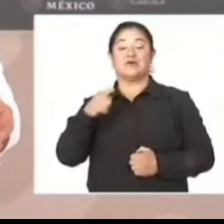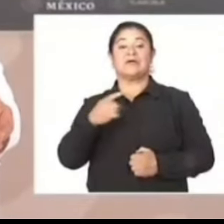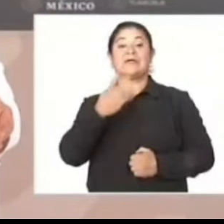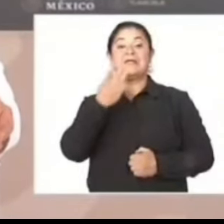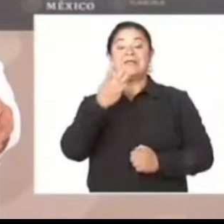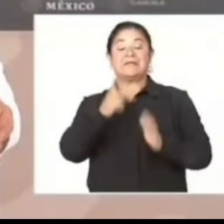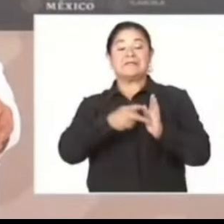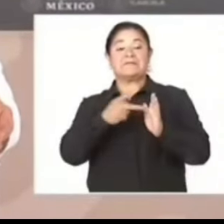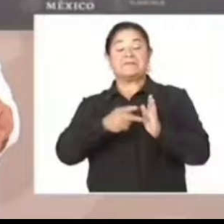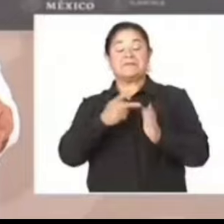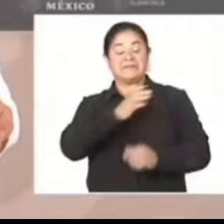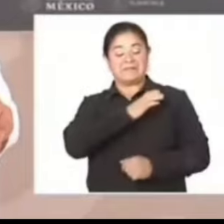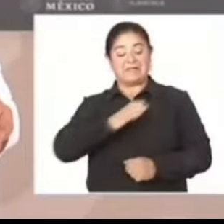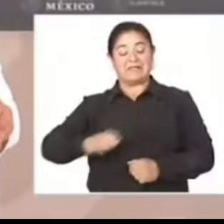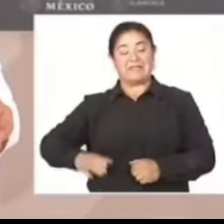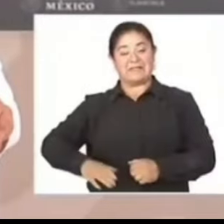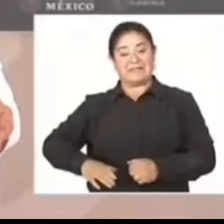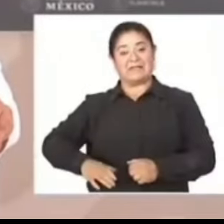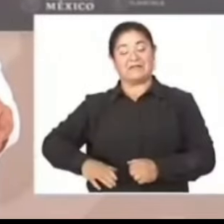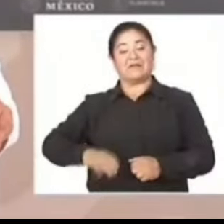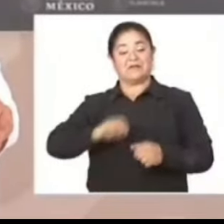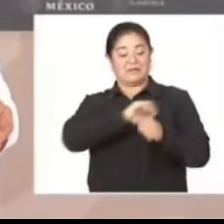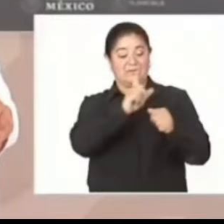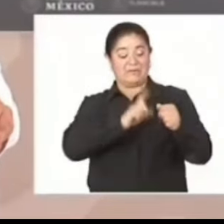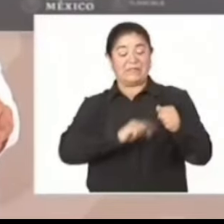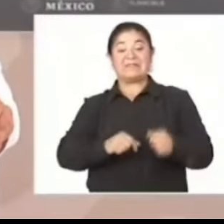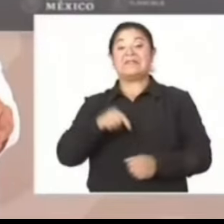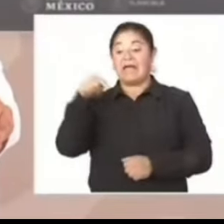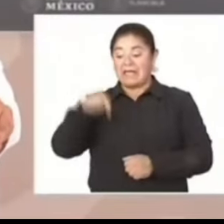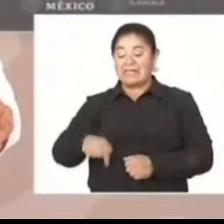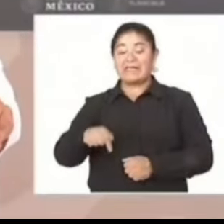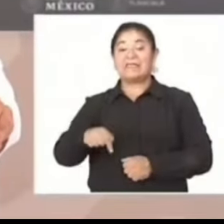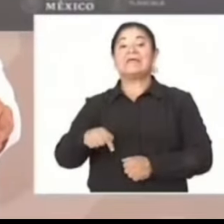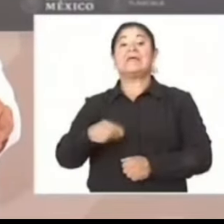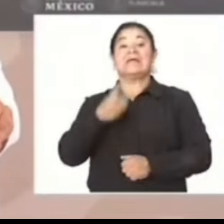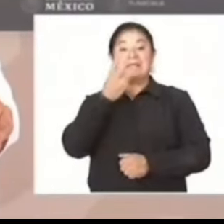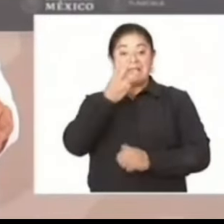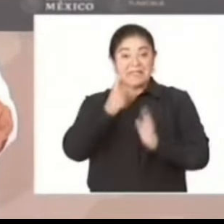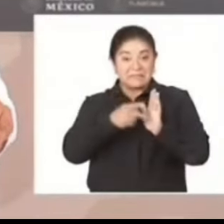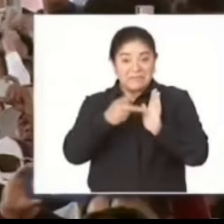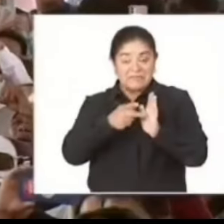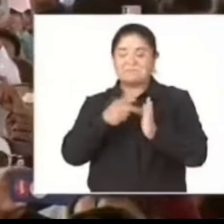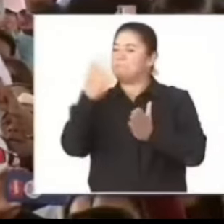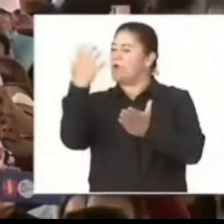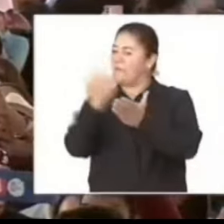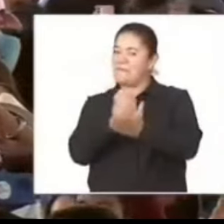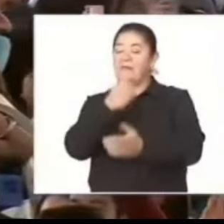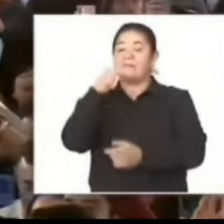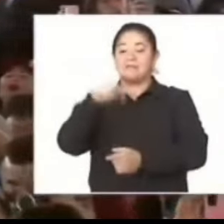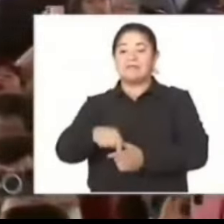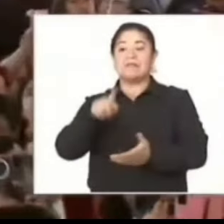presidencia en el país y las tres veces ganamos en Tlaxcala.